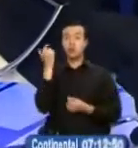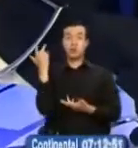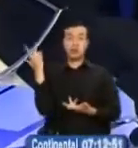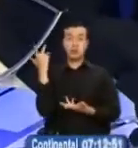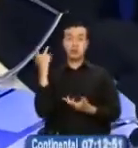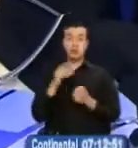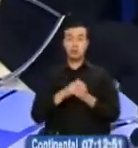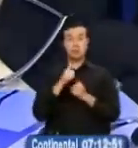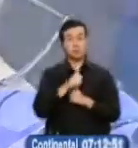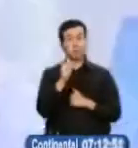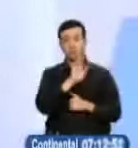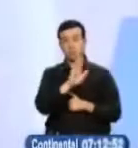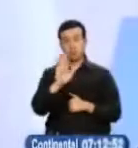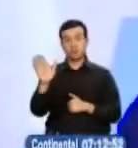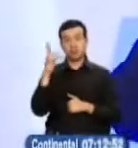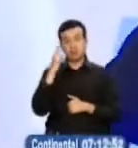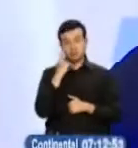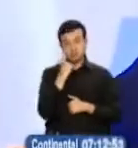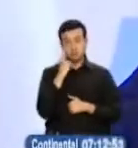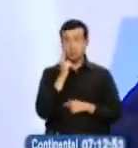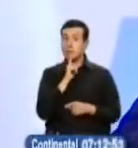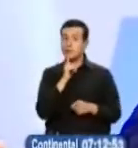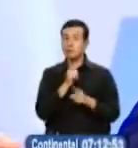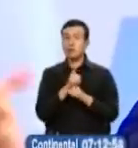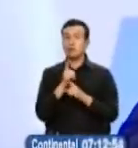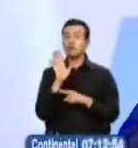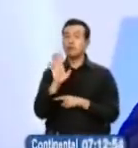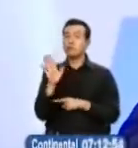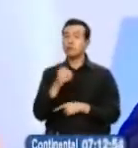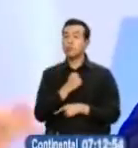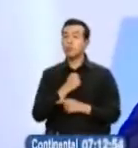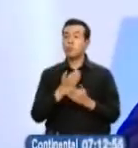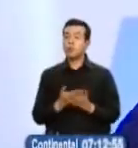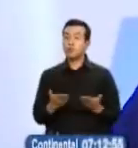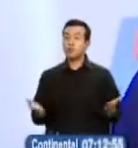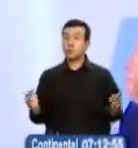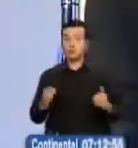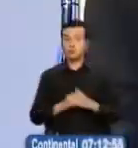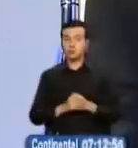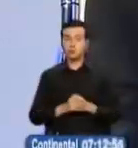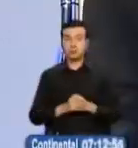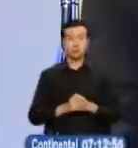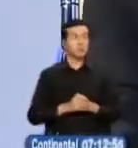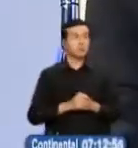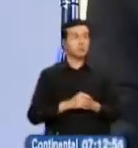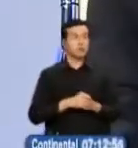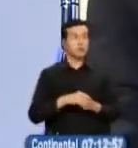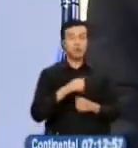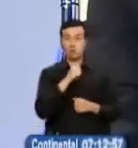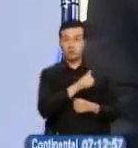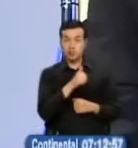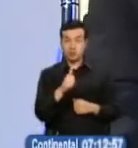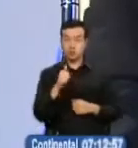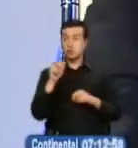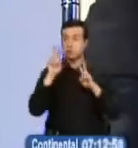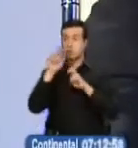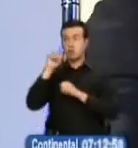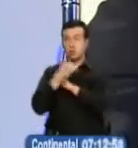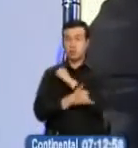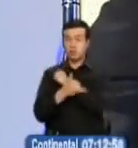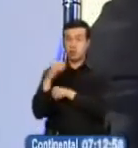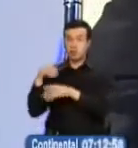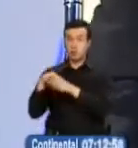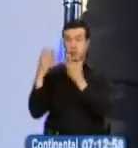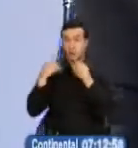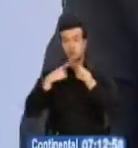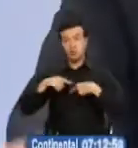fiscales. Cada uno tiene que probar exactamente dónde están sus bienes y dónde están sus recursos. ¿Usted no está de acuerdo que ellos mantengan esos temas allá, a pesar que ya